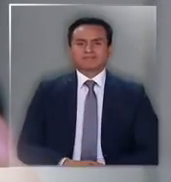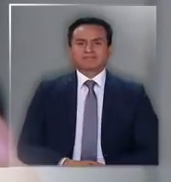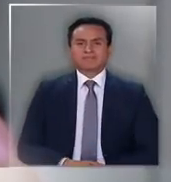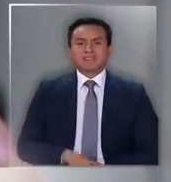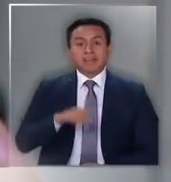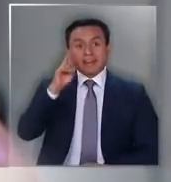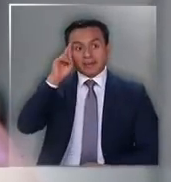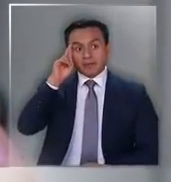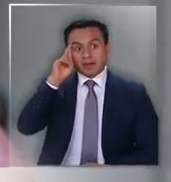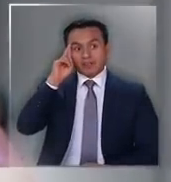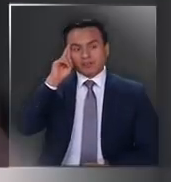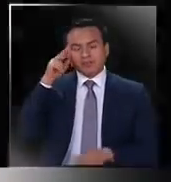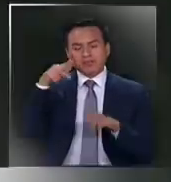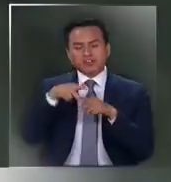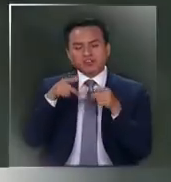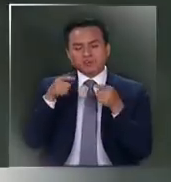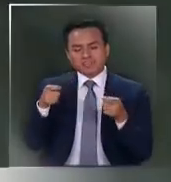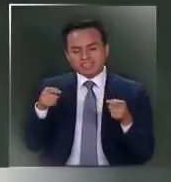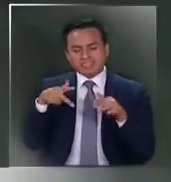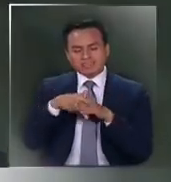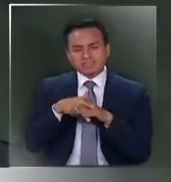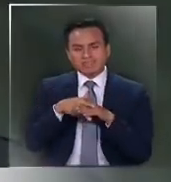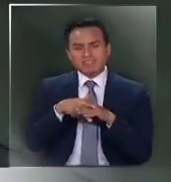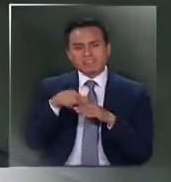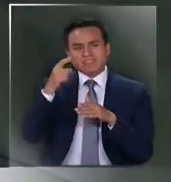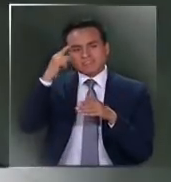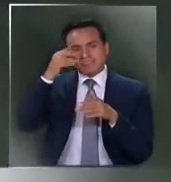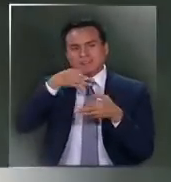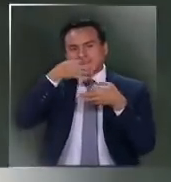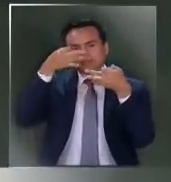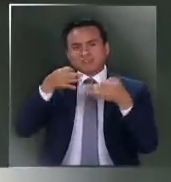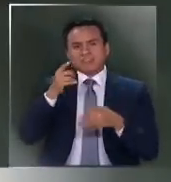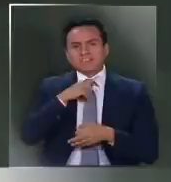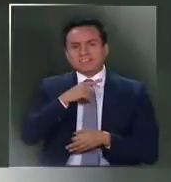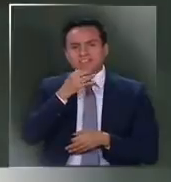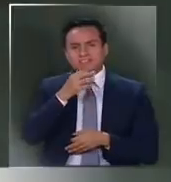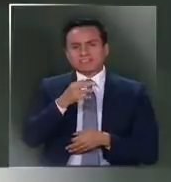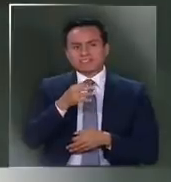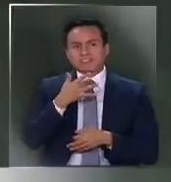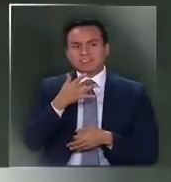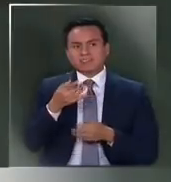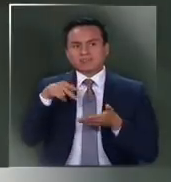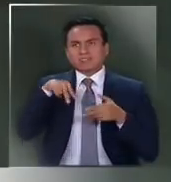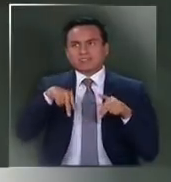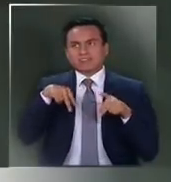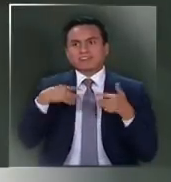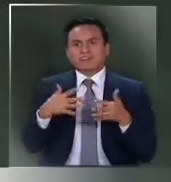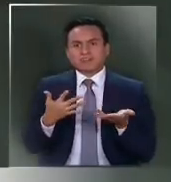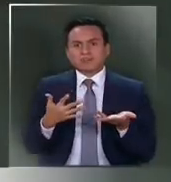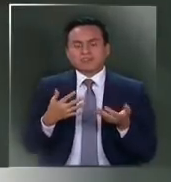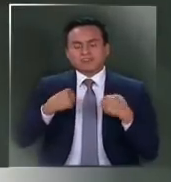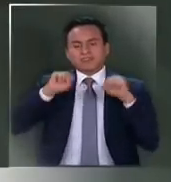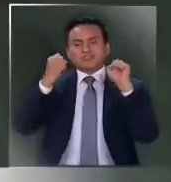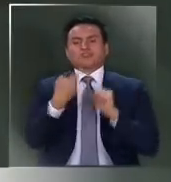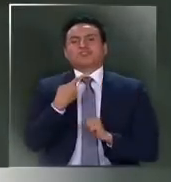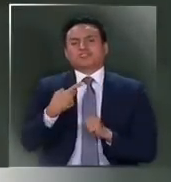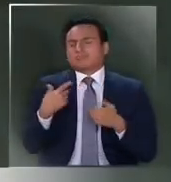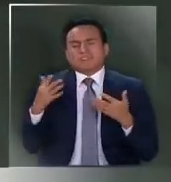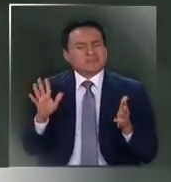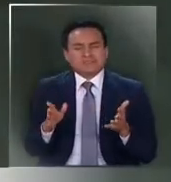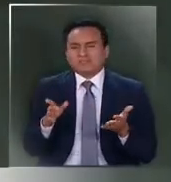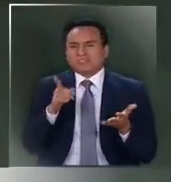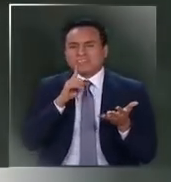Me acuerdo que fuimos a un corte comercial antes que dieran el veredicto final y fue, Lea, estamos acá, ya está, ya somos ganadores los dos, da lo